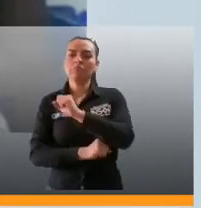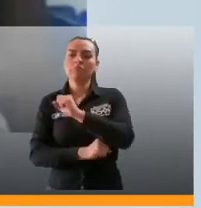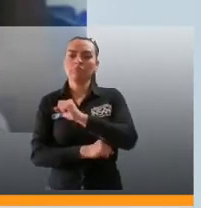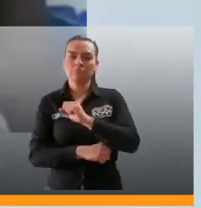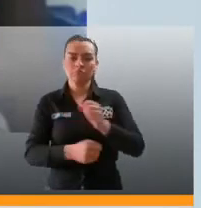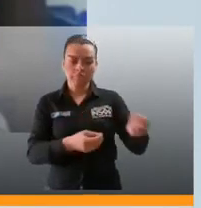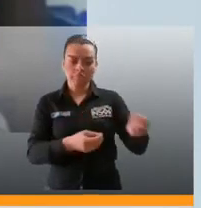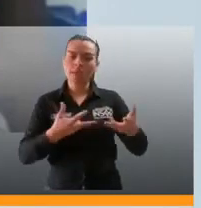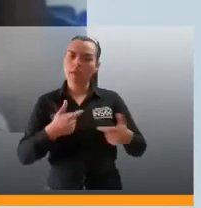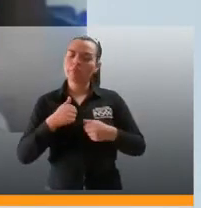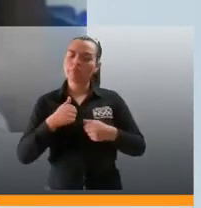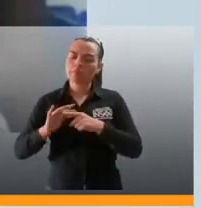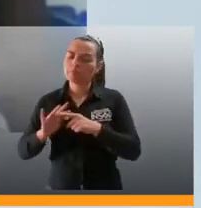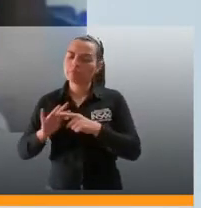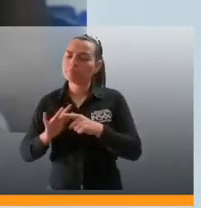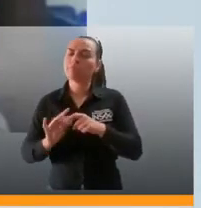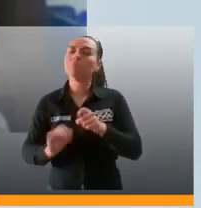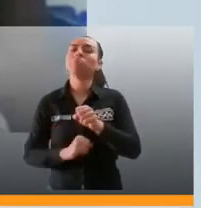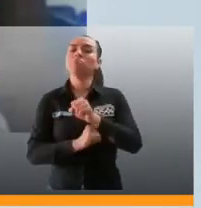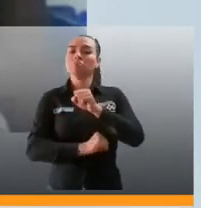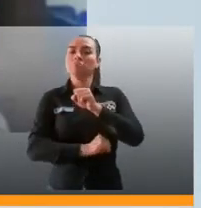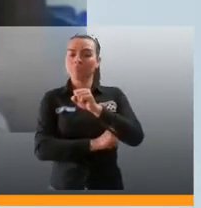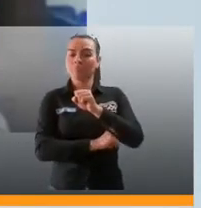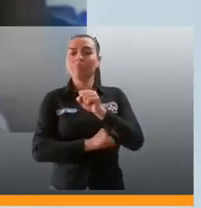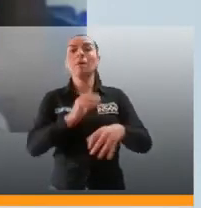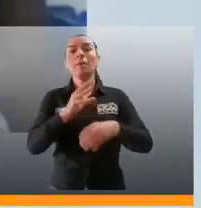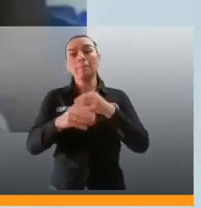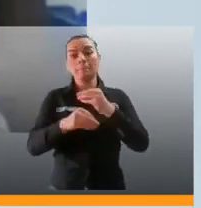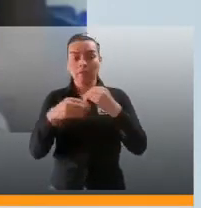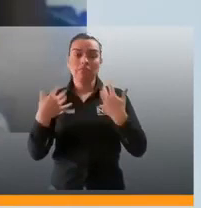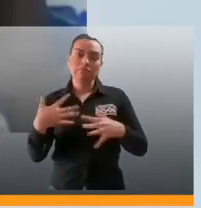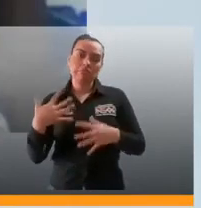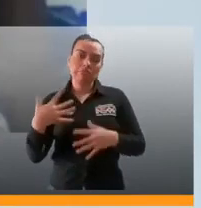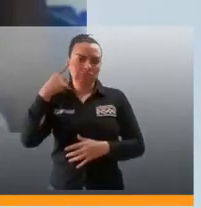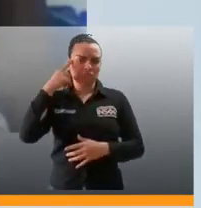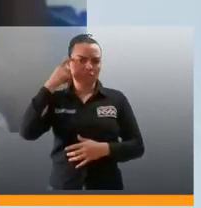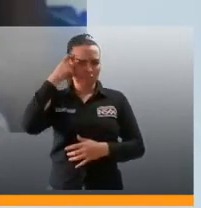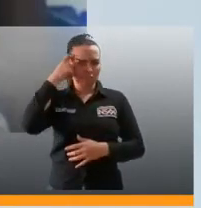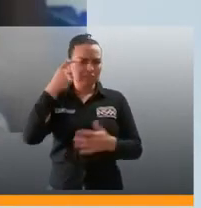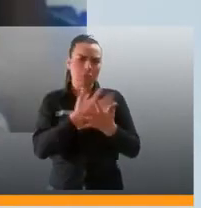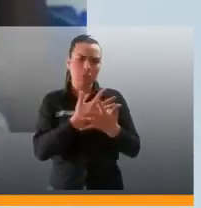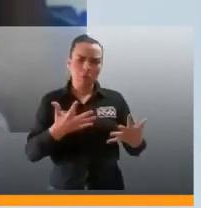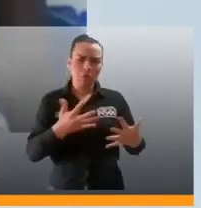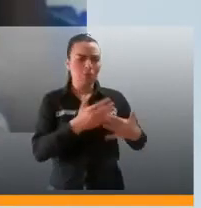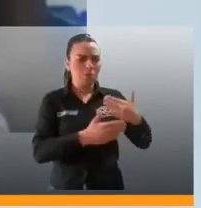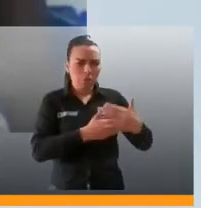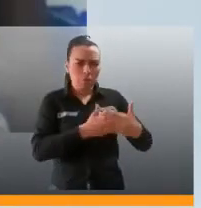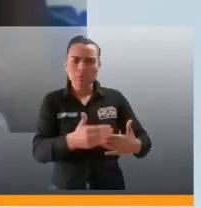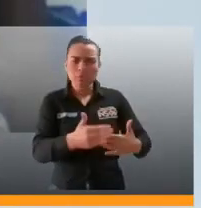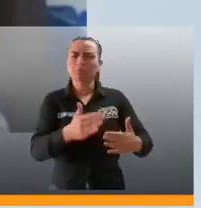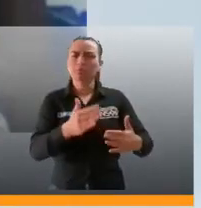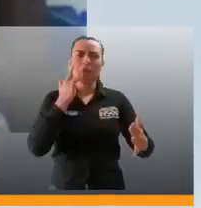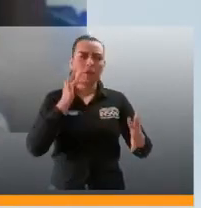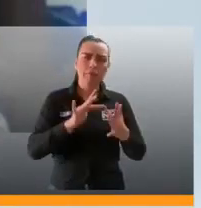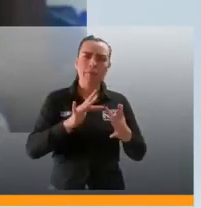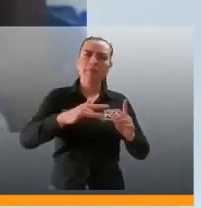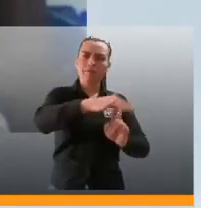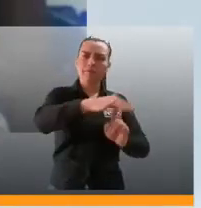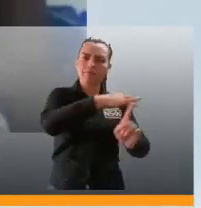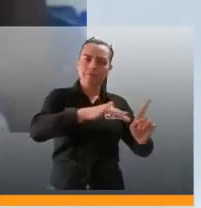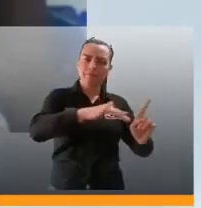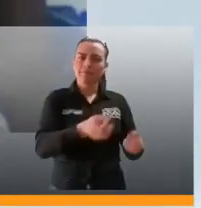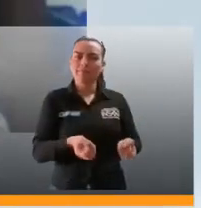y adicionalmente también me reta a generar otro tipo de procesos y ambientes que le puedan generar a los